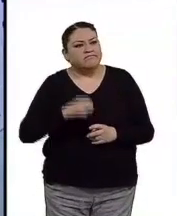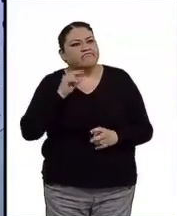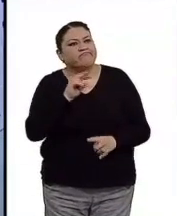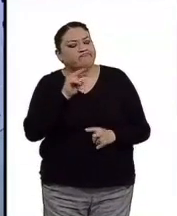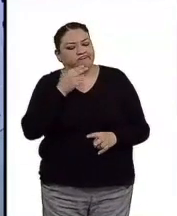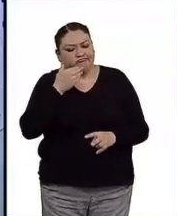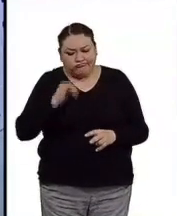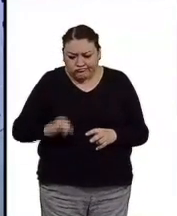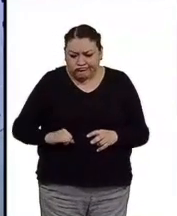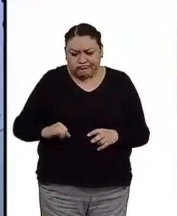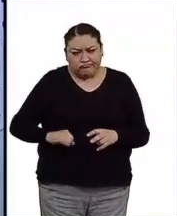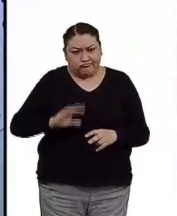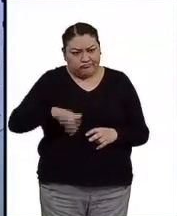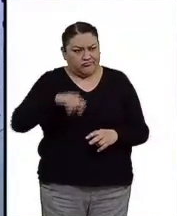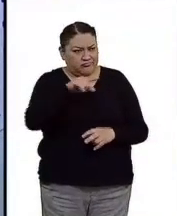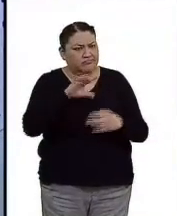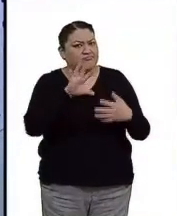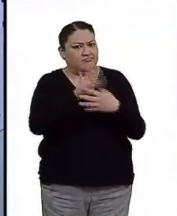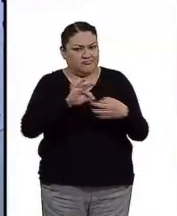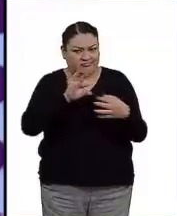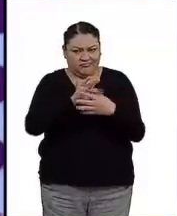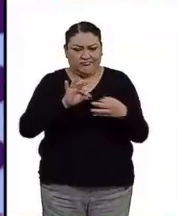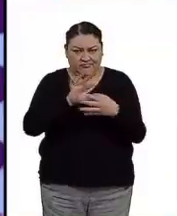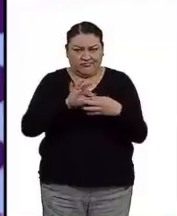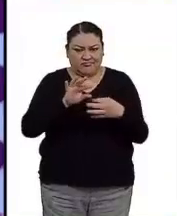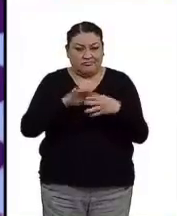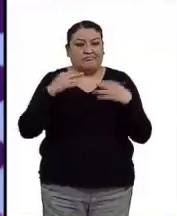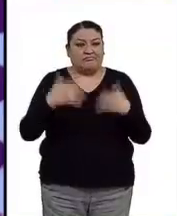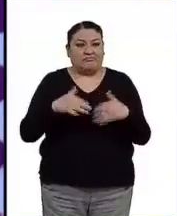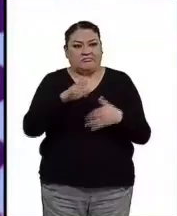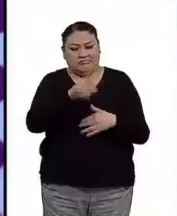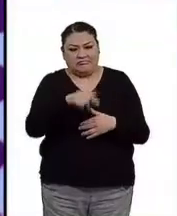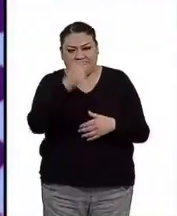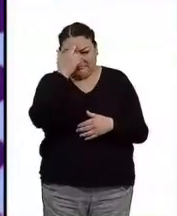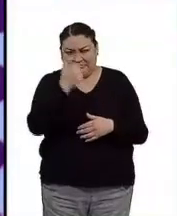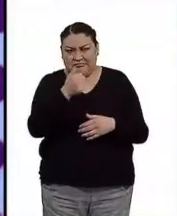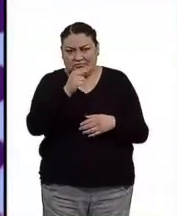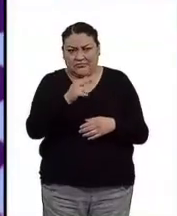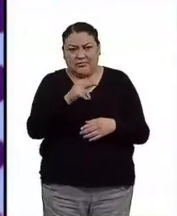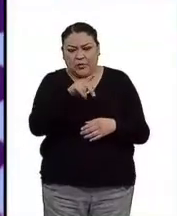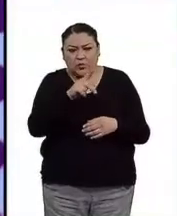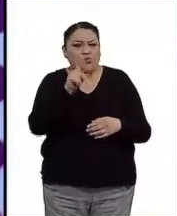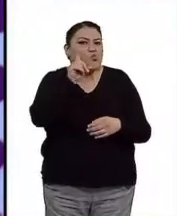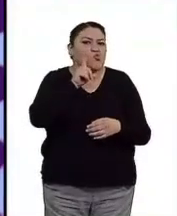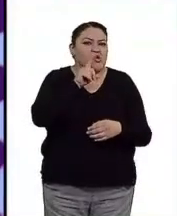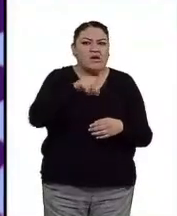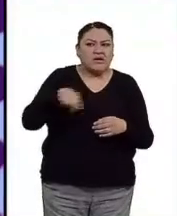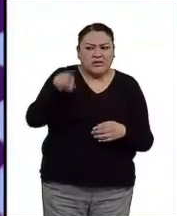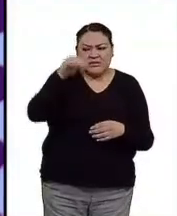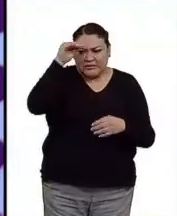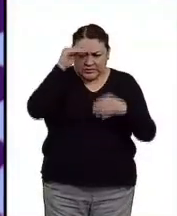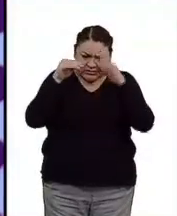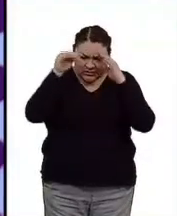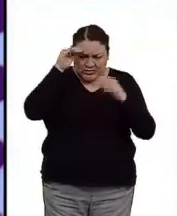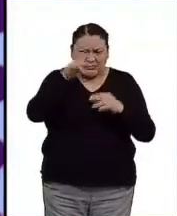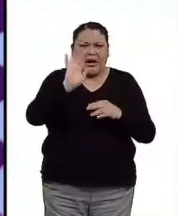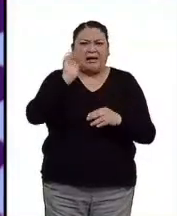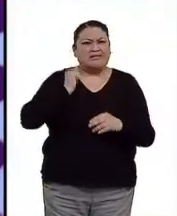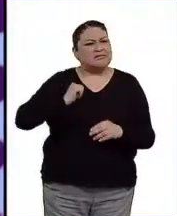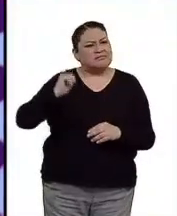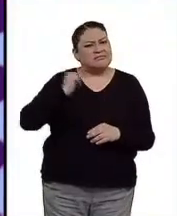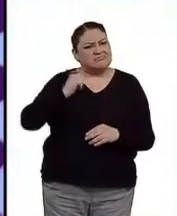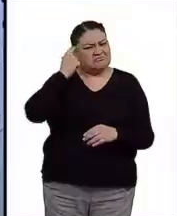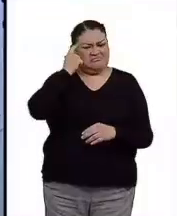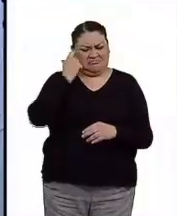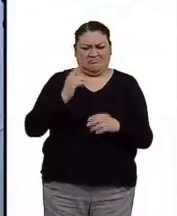este tema como de una visión muy patriarcal, muy anacrónica de que las mujeres obviamente no saben